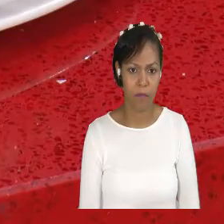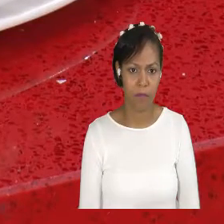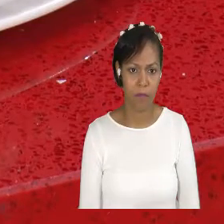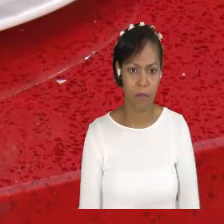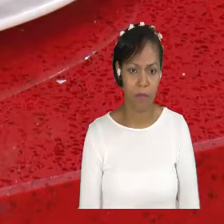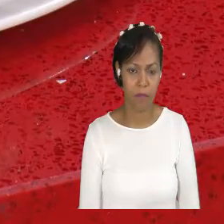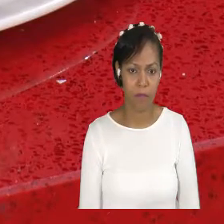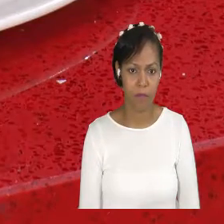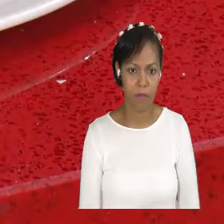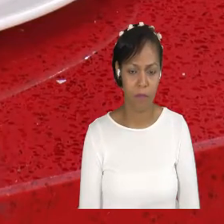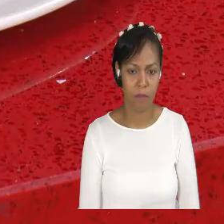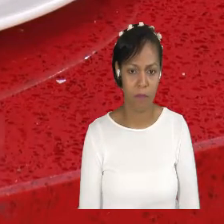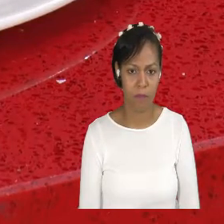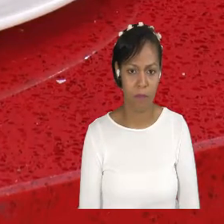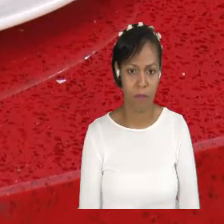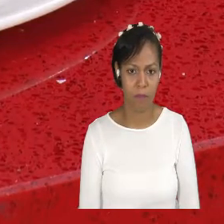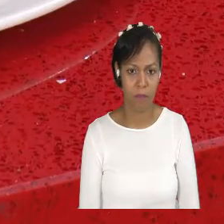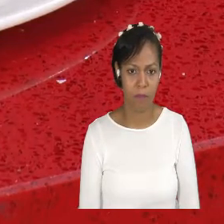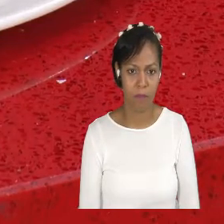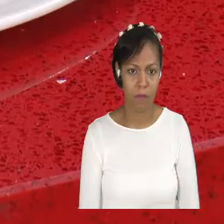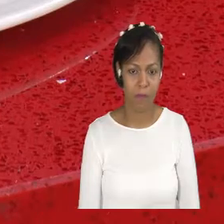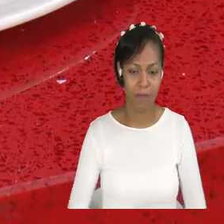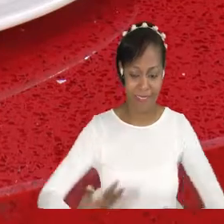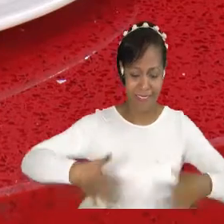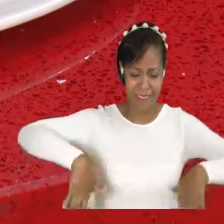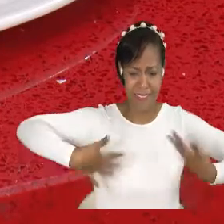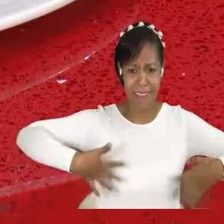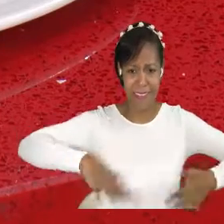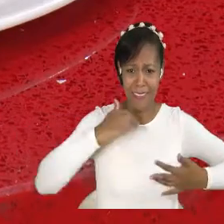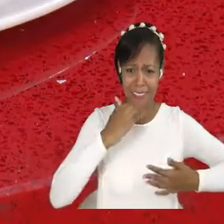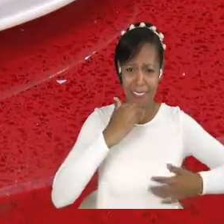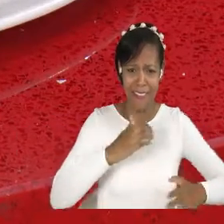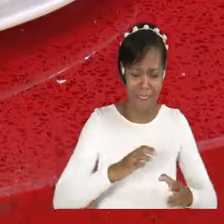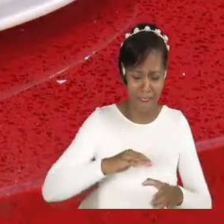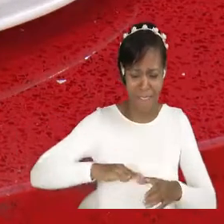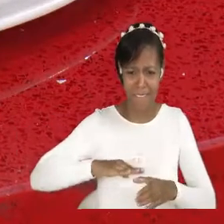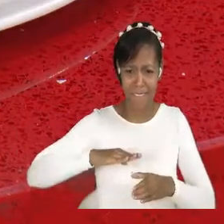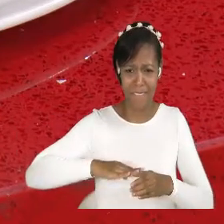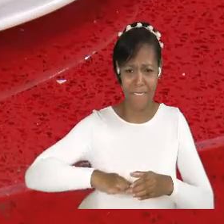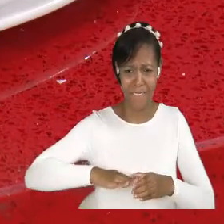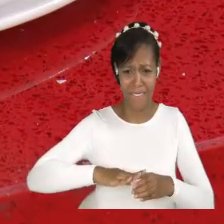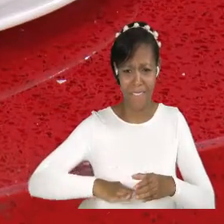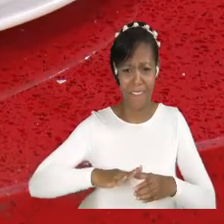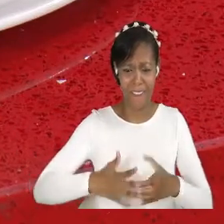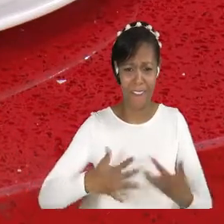va a dar la... Dios mío, vamos a ver cómo me va. Dale. Tengo nervios.